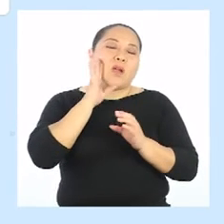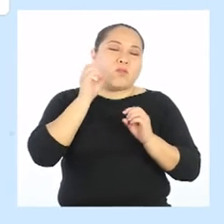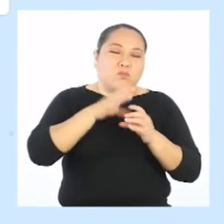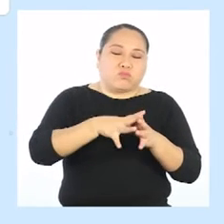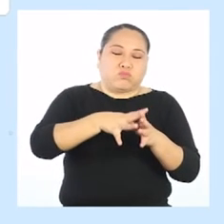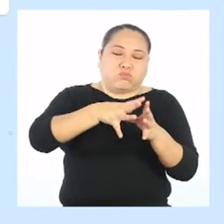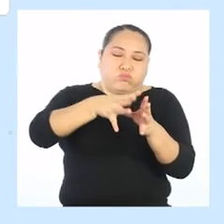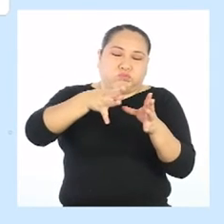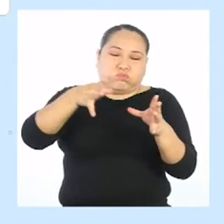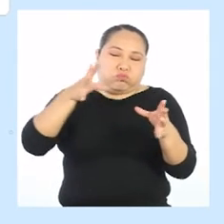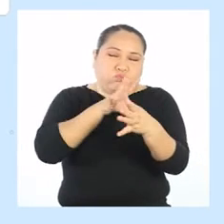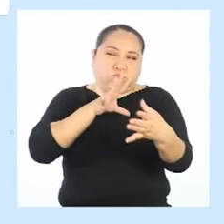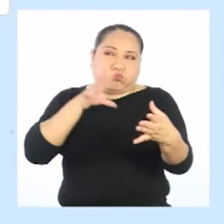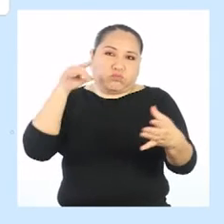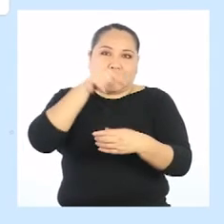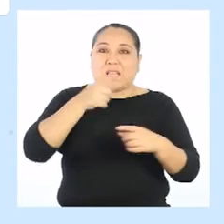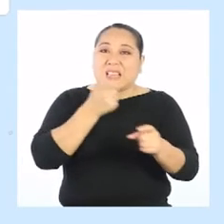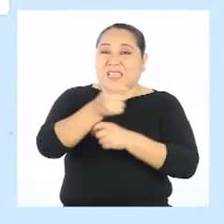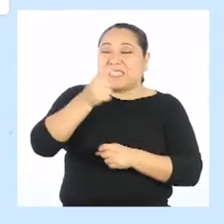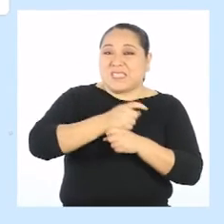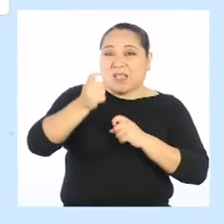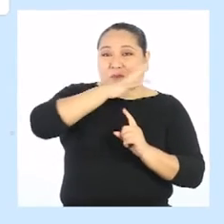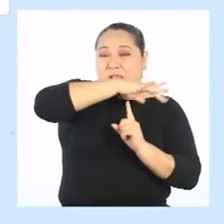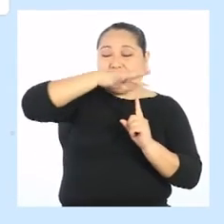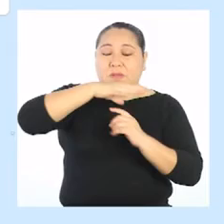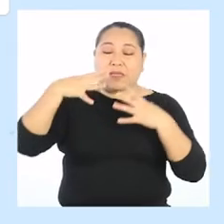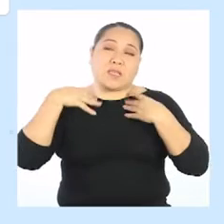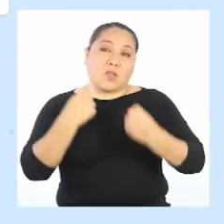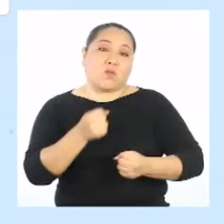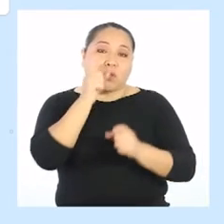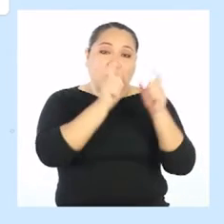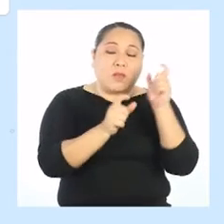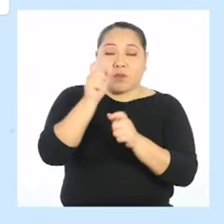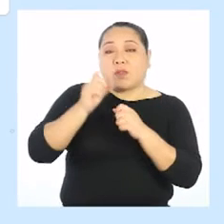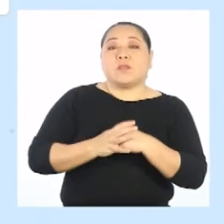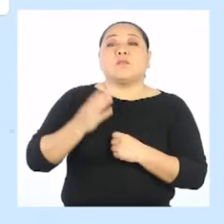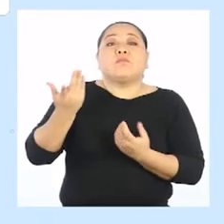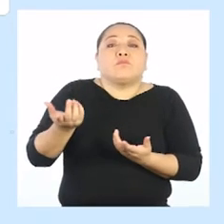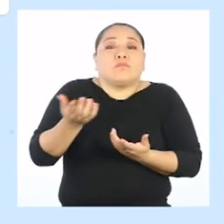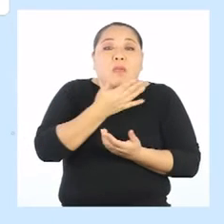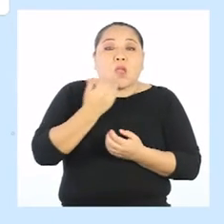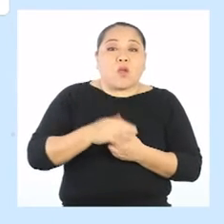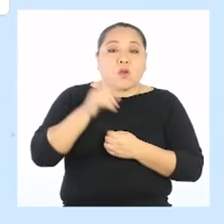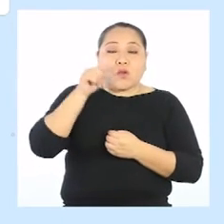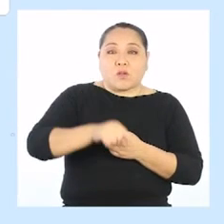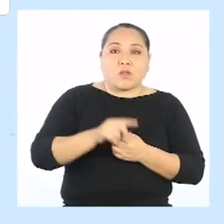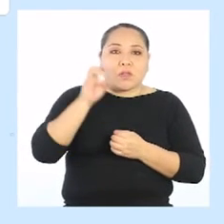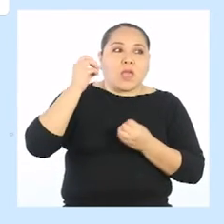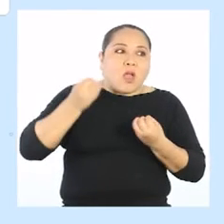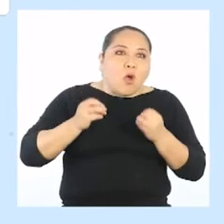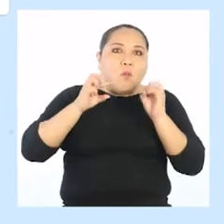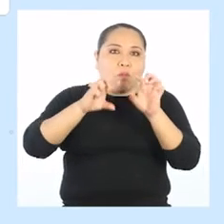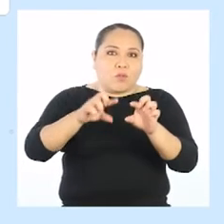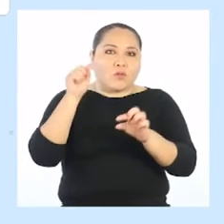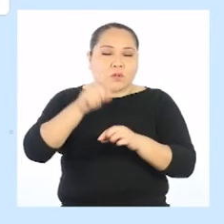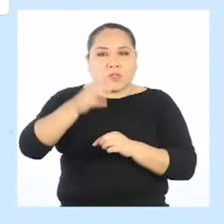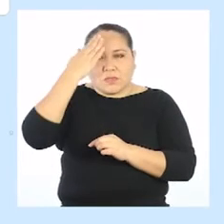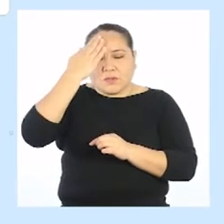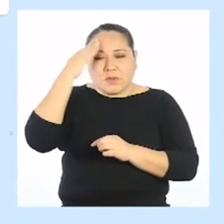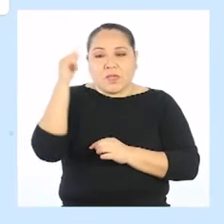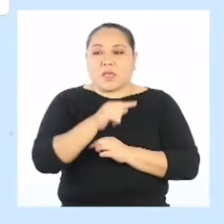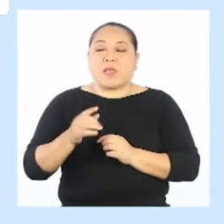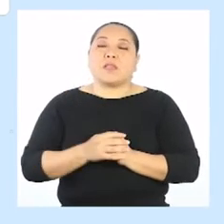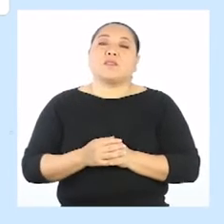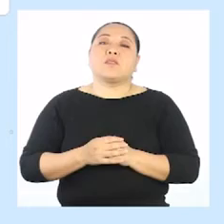motivo de acumulación de residuos sólidos que pueden dañar el ambiente y la salud de la población. Más bien, deben ser la oportunidad